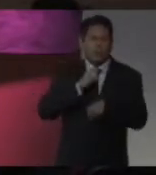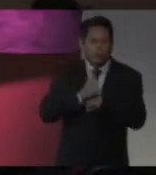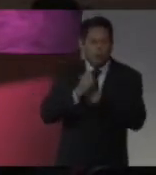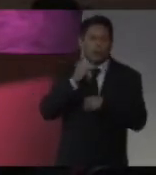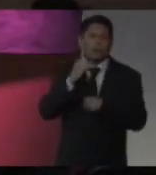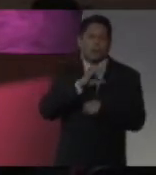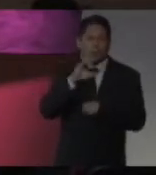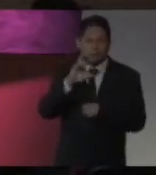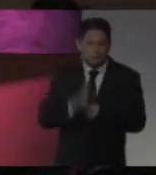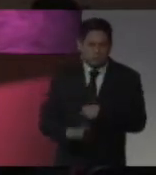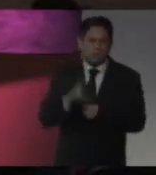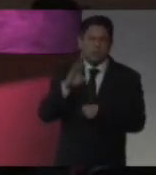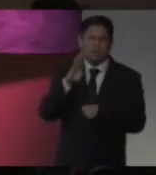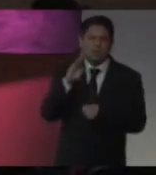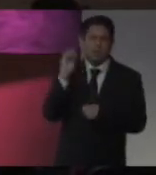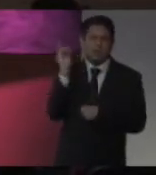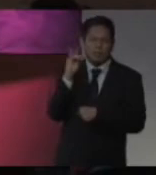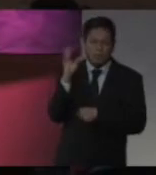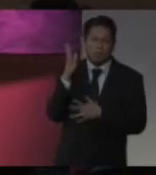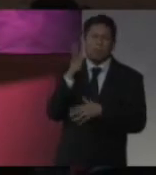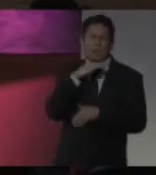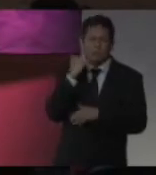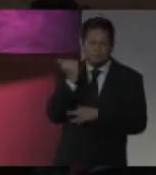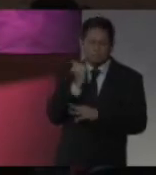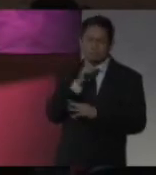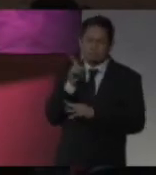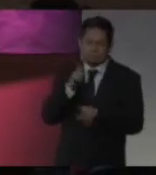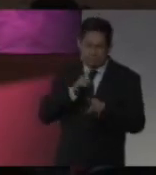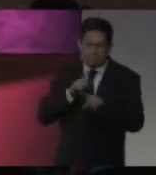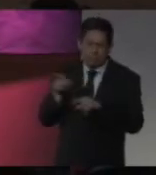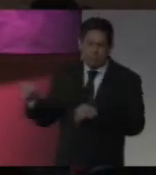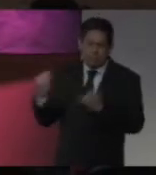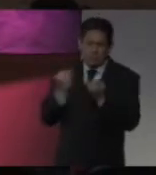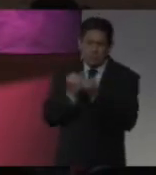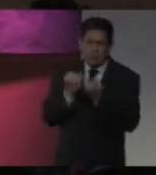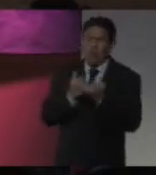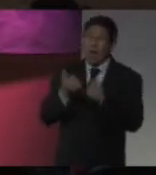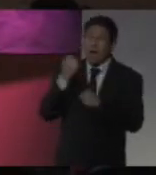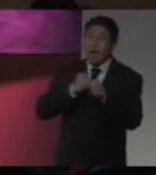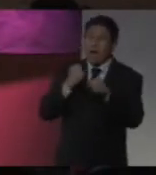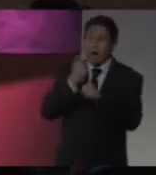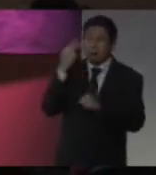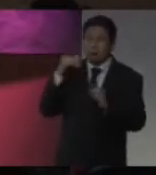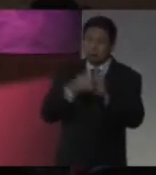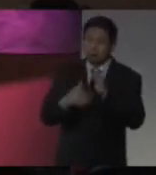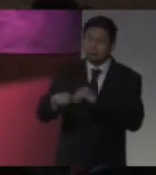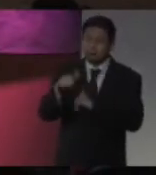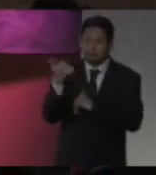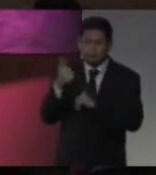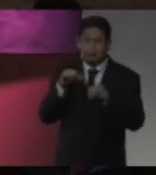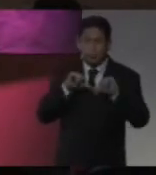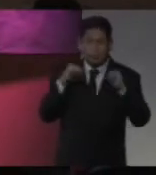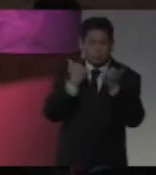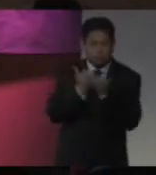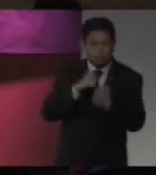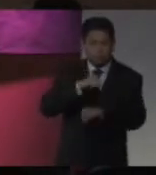Alemania. Desde 2011 es fundadora de la Sociedad Comunitaria de Estudios Estratégicos, que investiga sobre política comunal